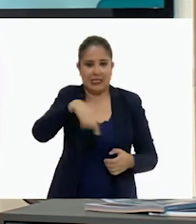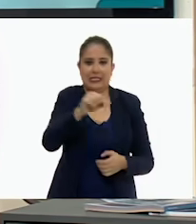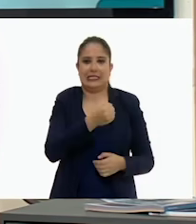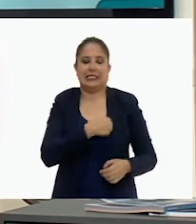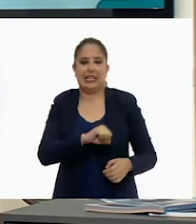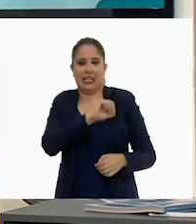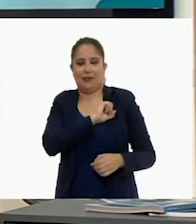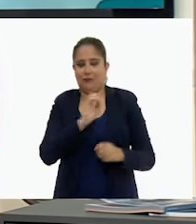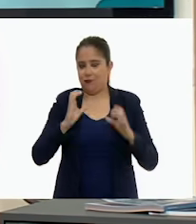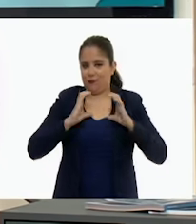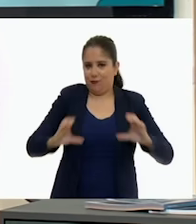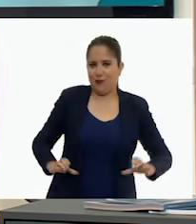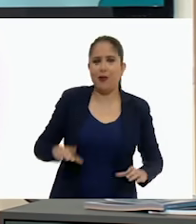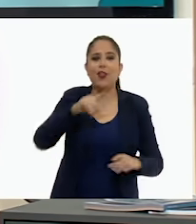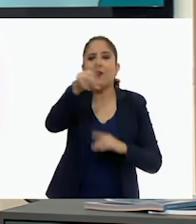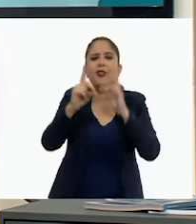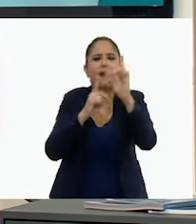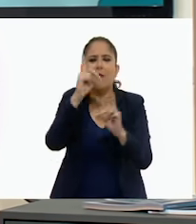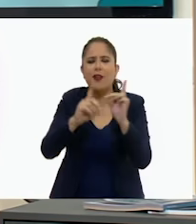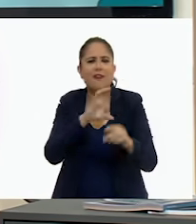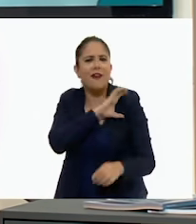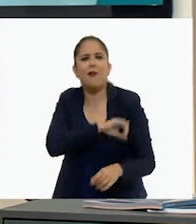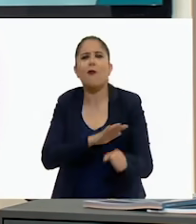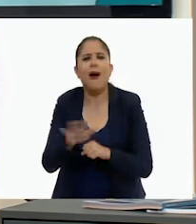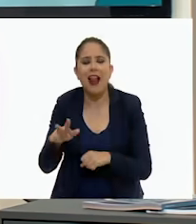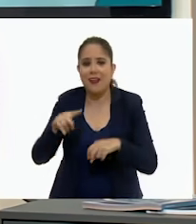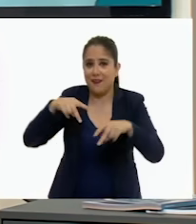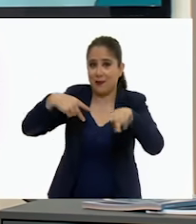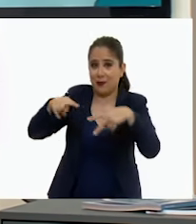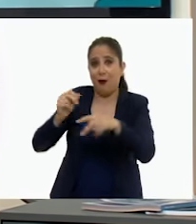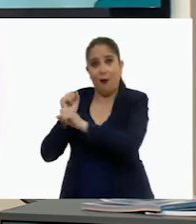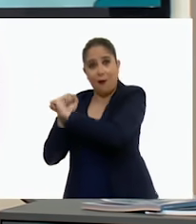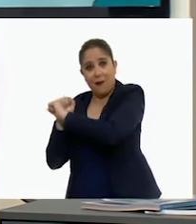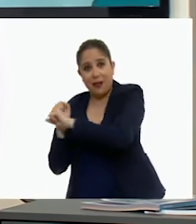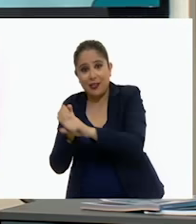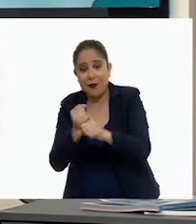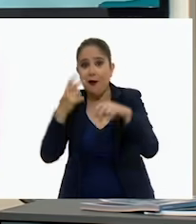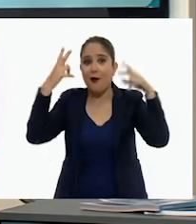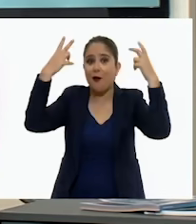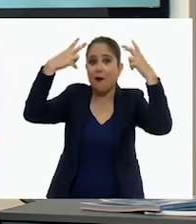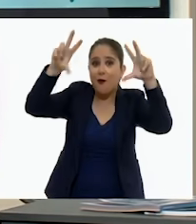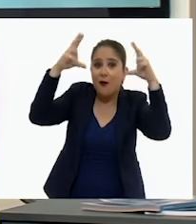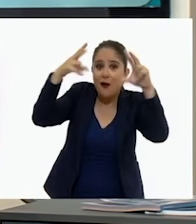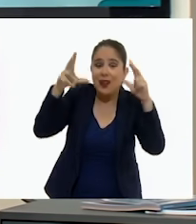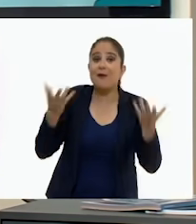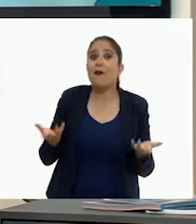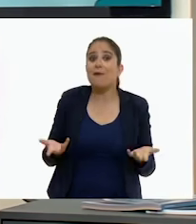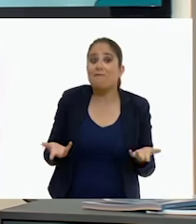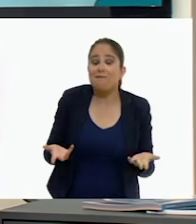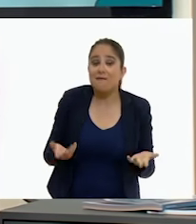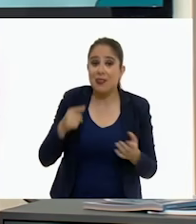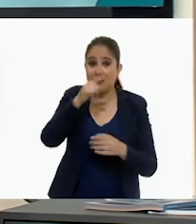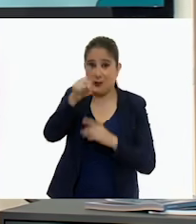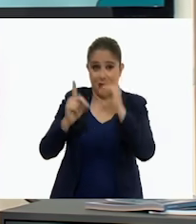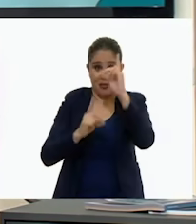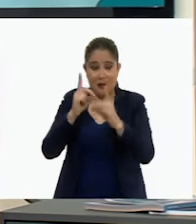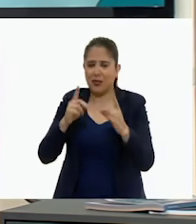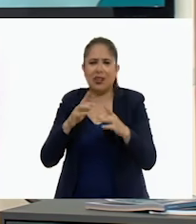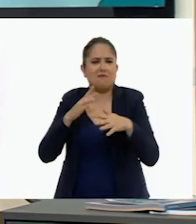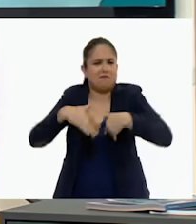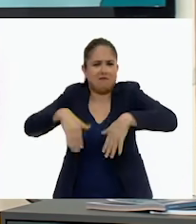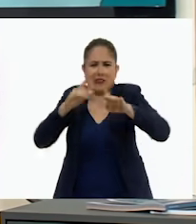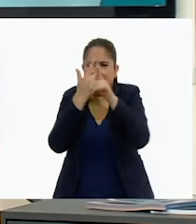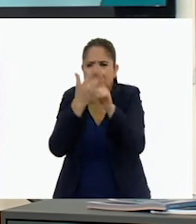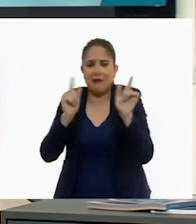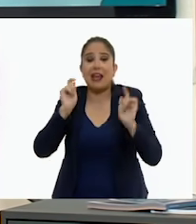¿Cuál es tu deporte favorito? ¿Food? ¿Base? ¿Boli? Cualquier deporte que hayan contestado implica